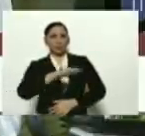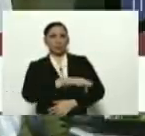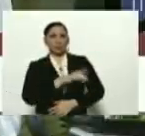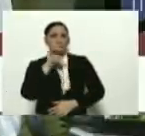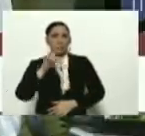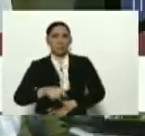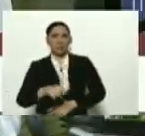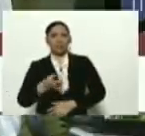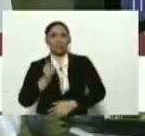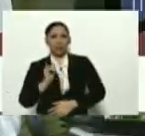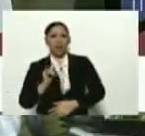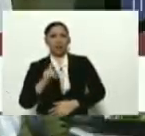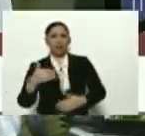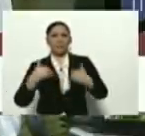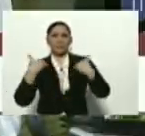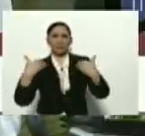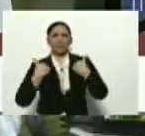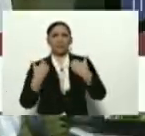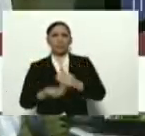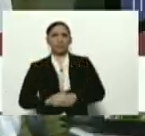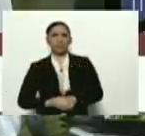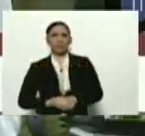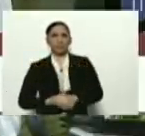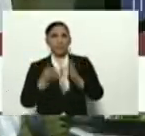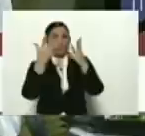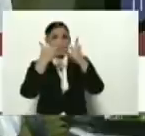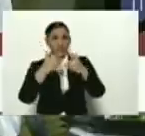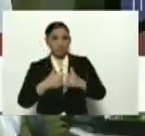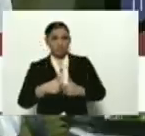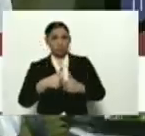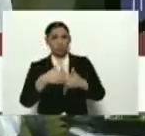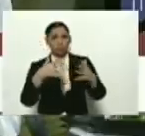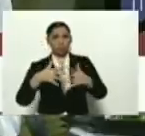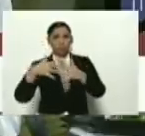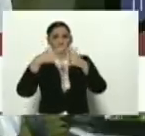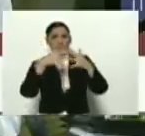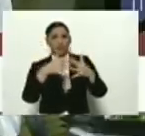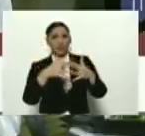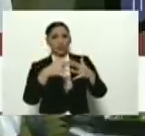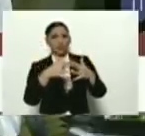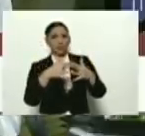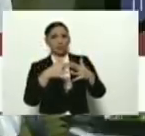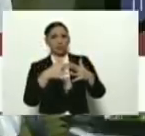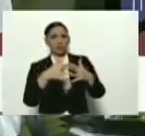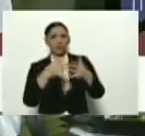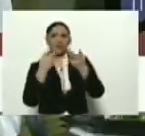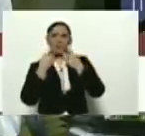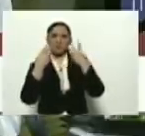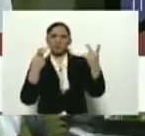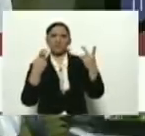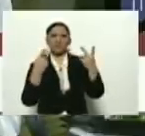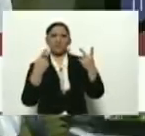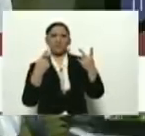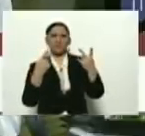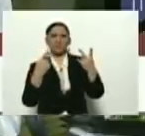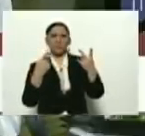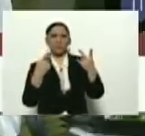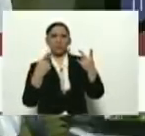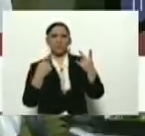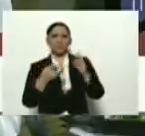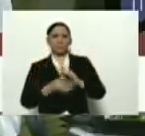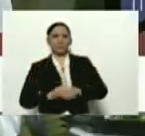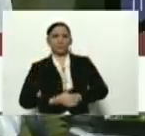también se encuentran amenazadas. La administración norteamericana rehusó pronunciarse públicamente y con